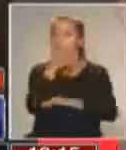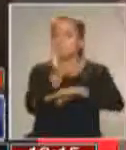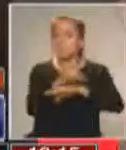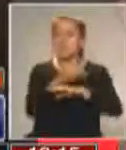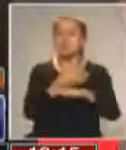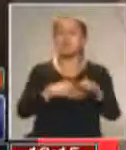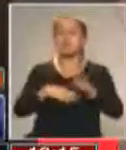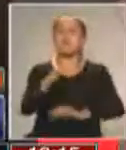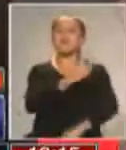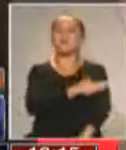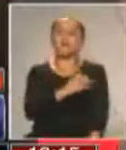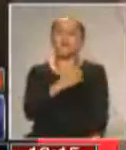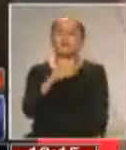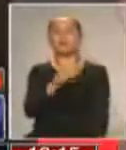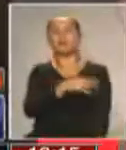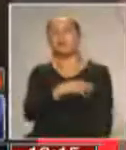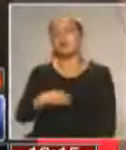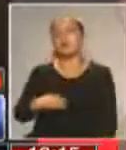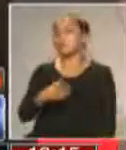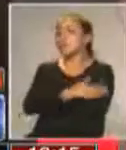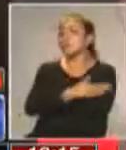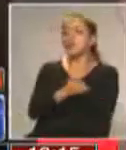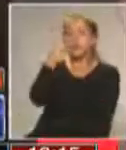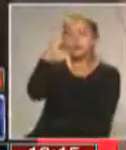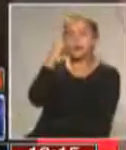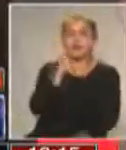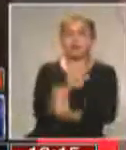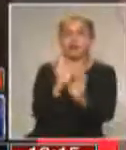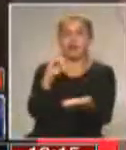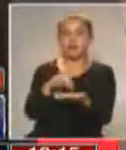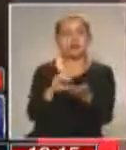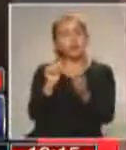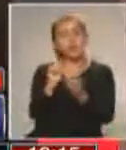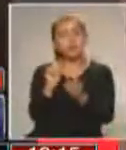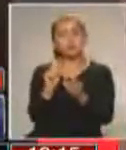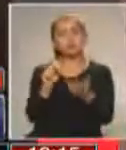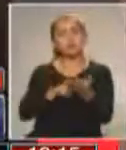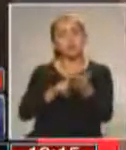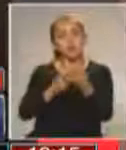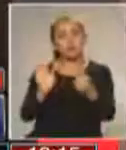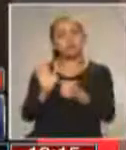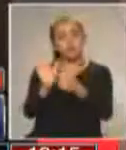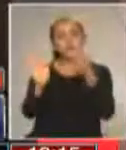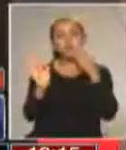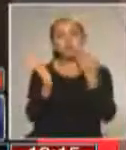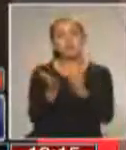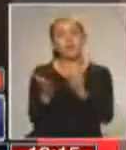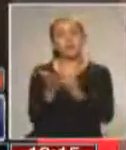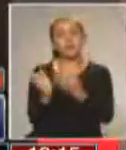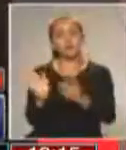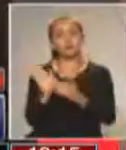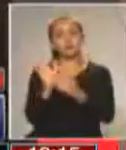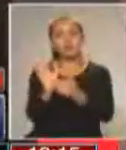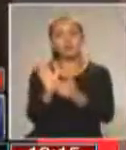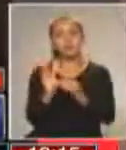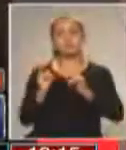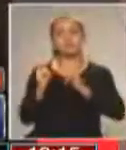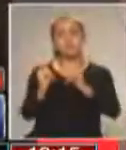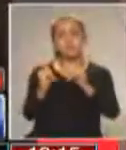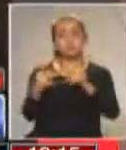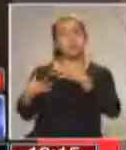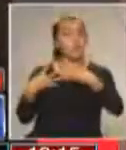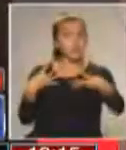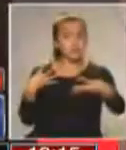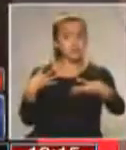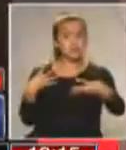un acto de fe del gobierno por parte de la ciudadanía y nosotros. Que se transparente todo. Si efectivamente es así, con información y con